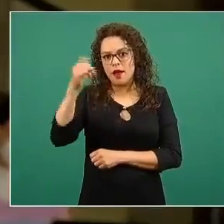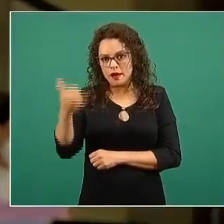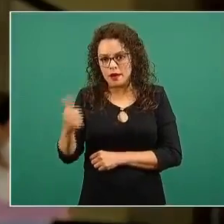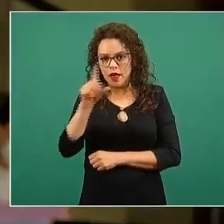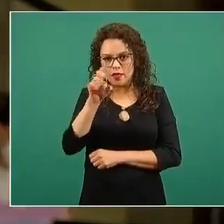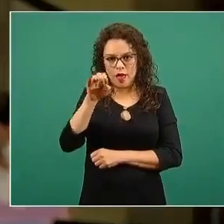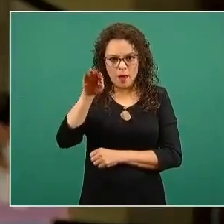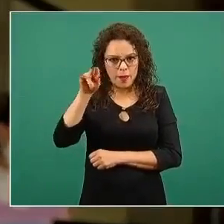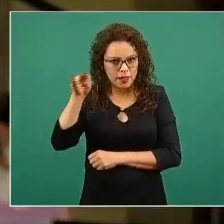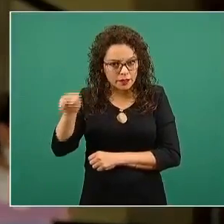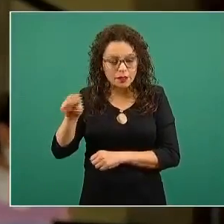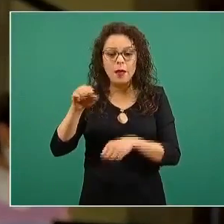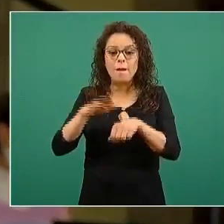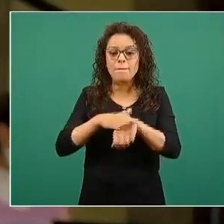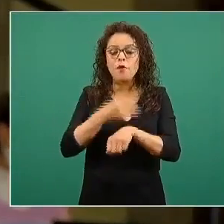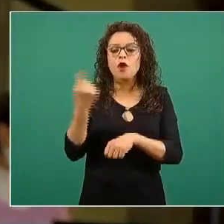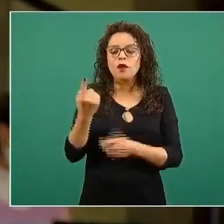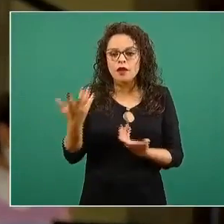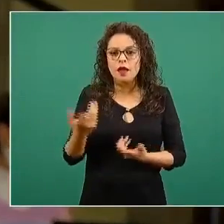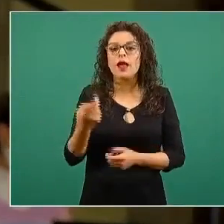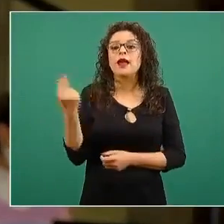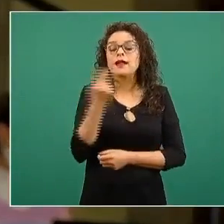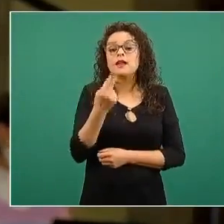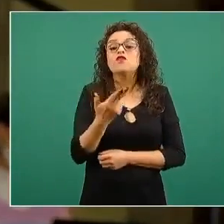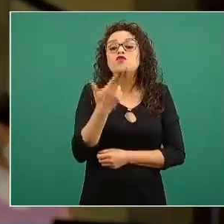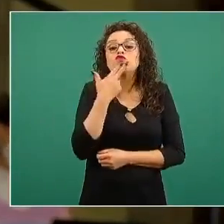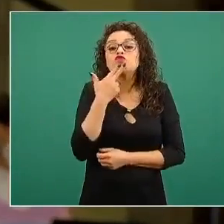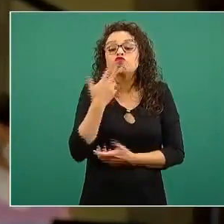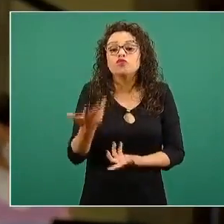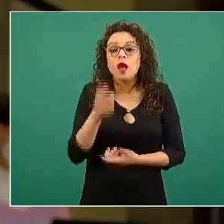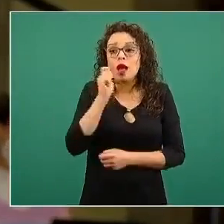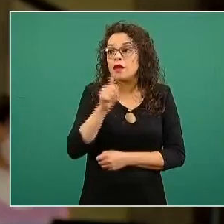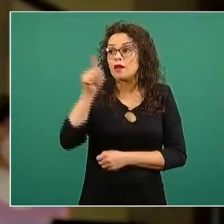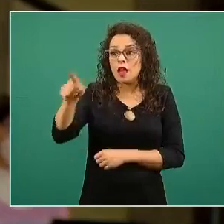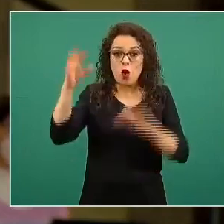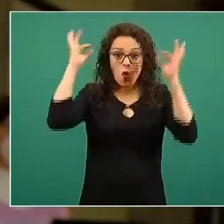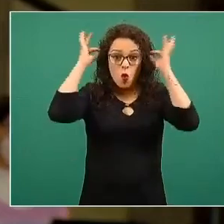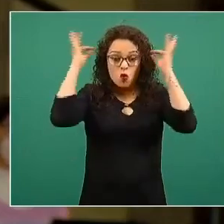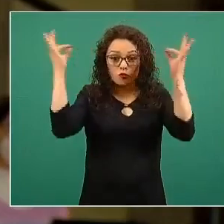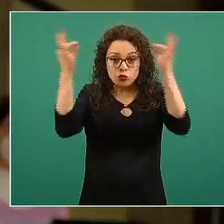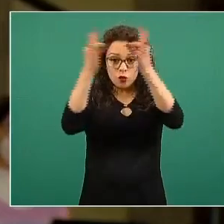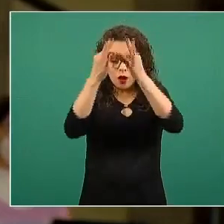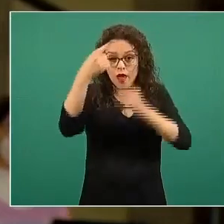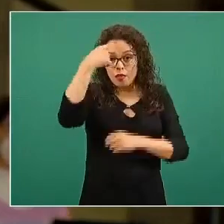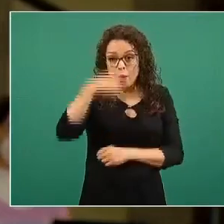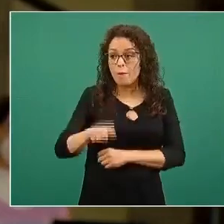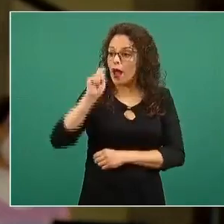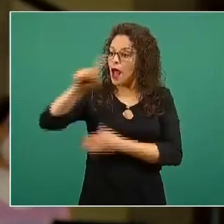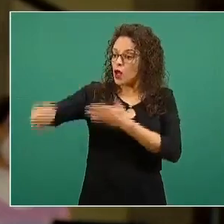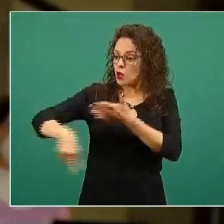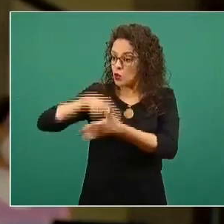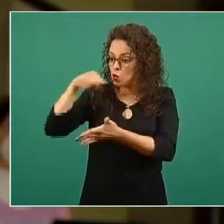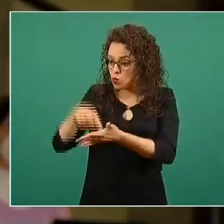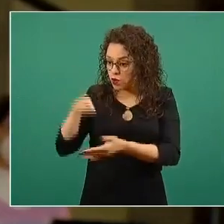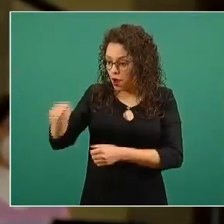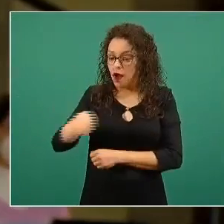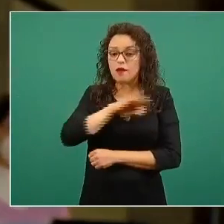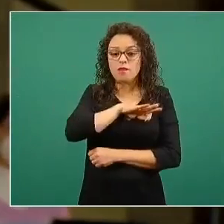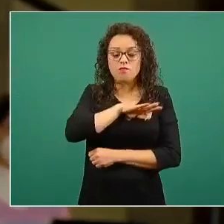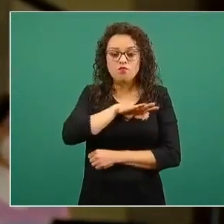pues, para que sirva el consulado como una sede para hacer